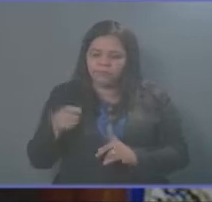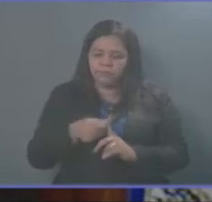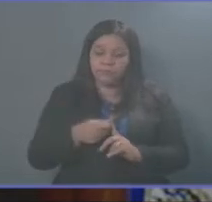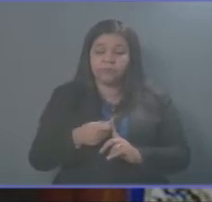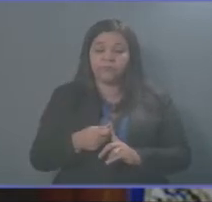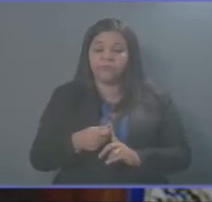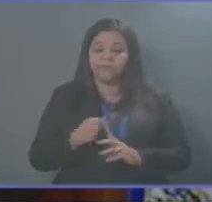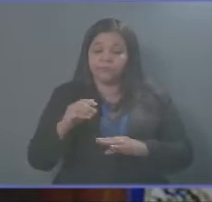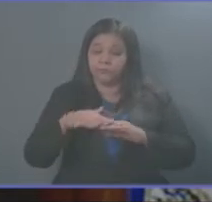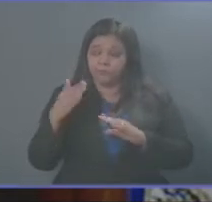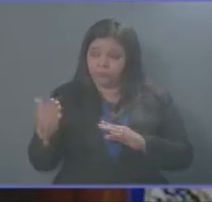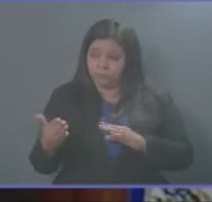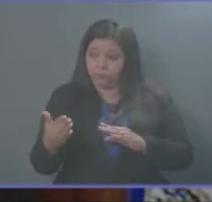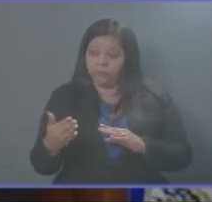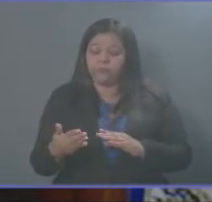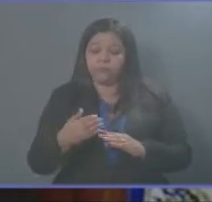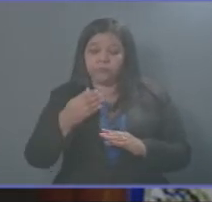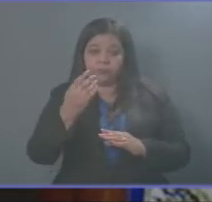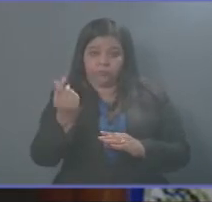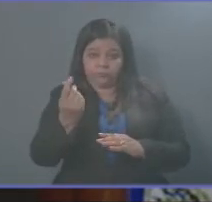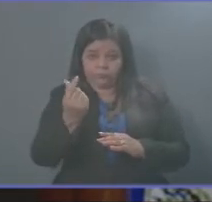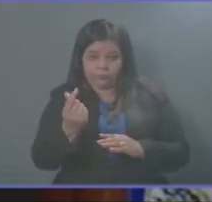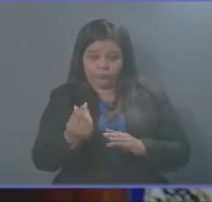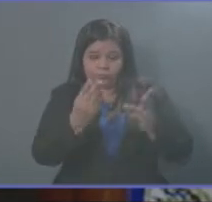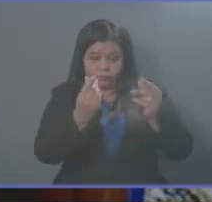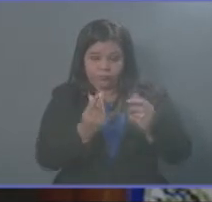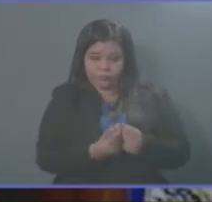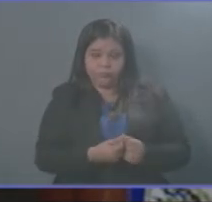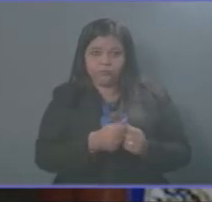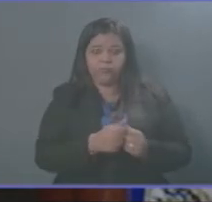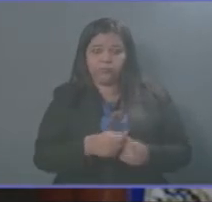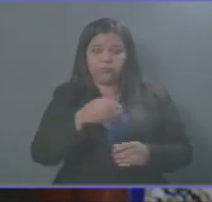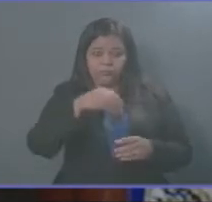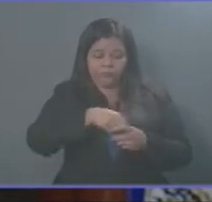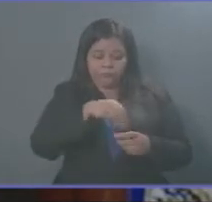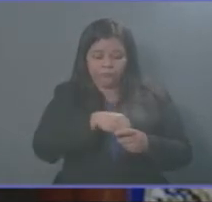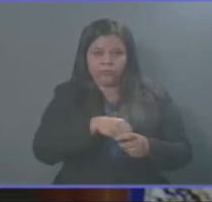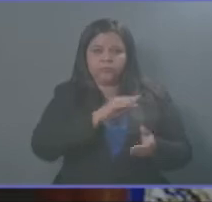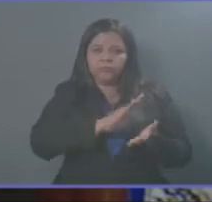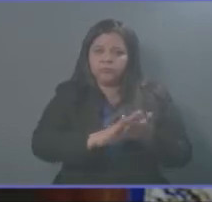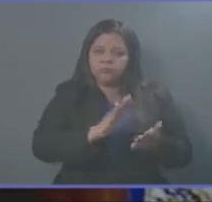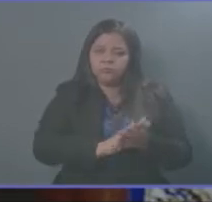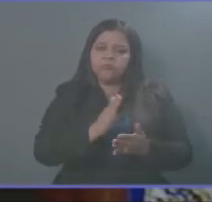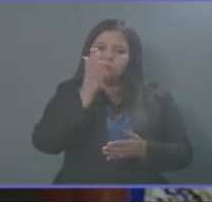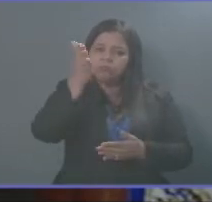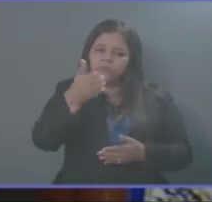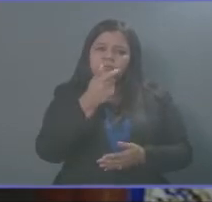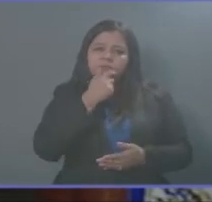traslada posteriormente al fideicomiso de obligaciones previsionales sirve para pagar pensiones.